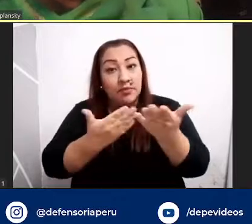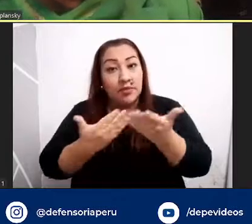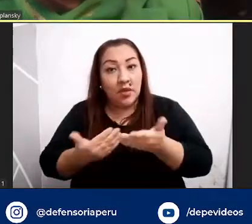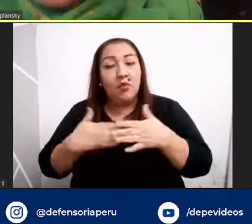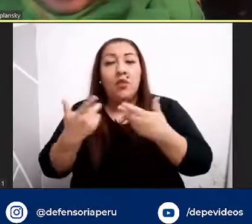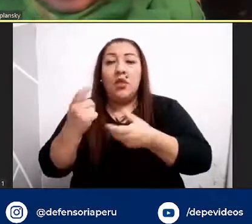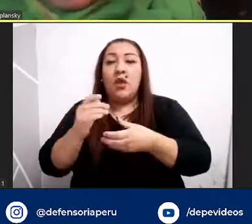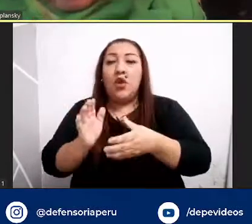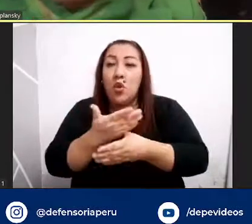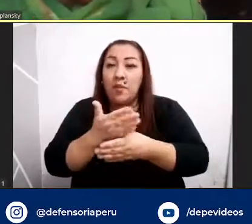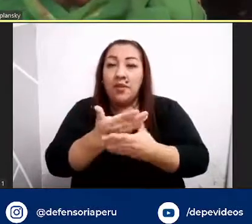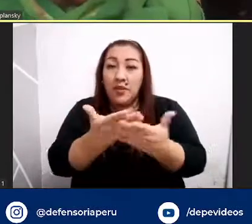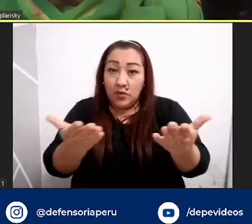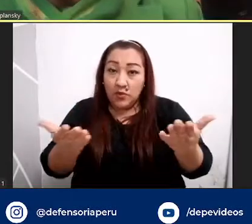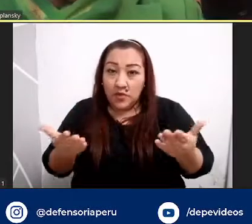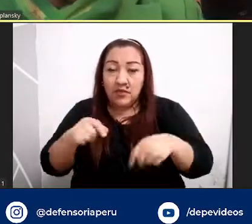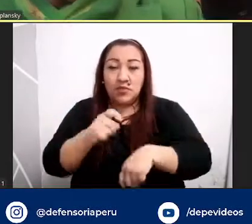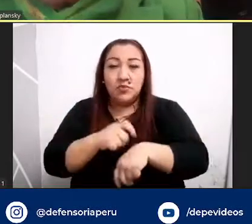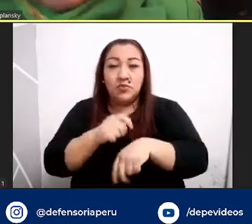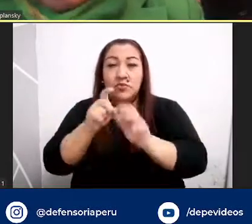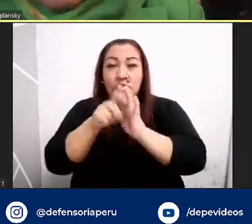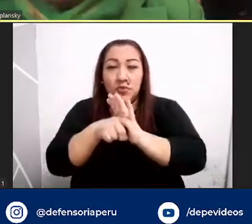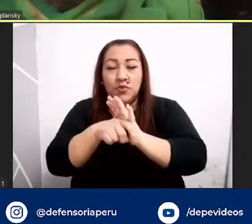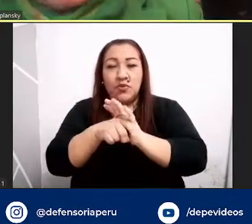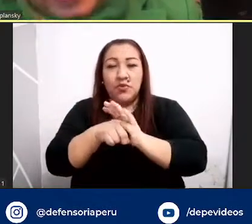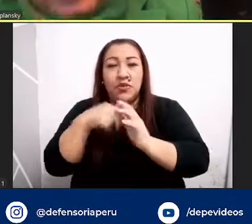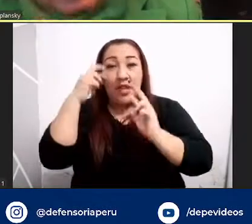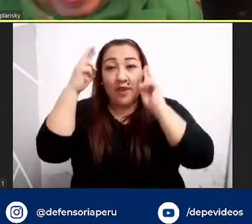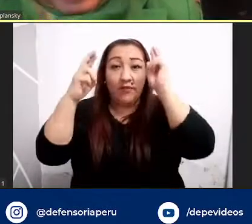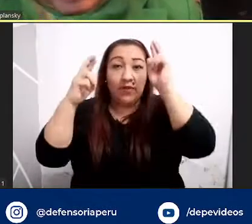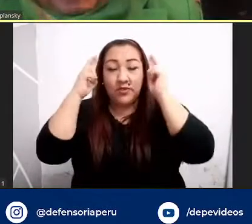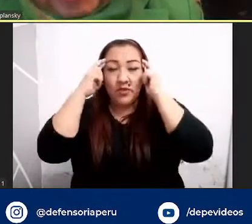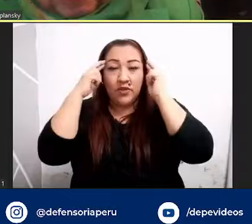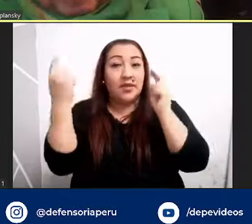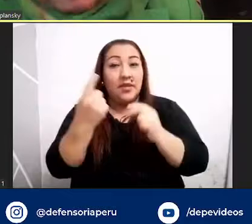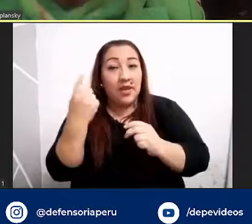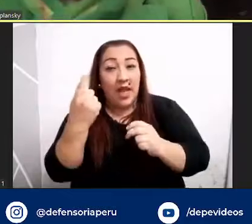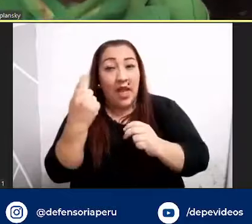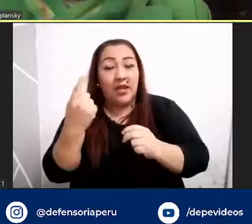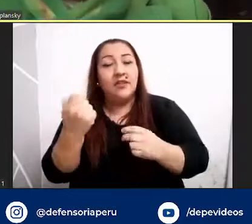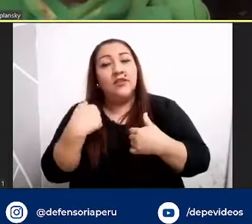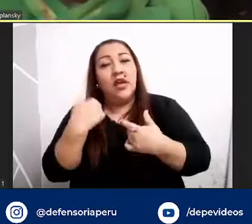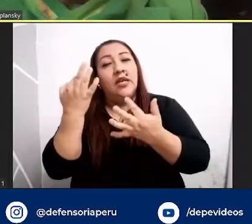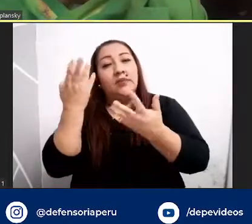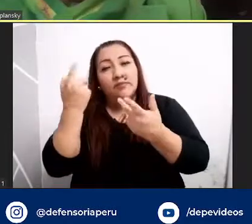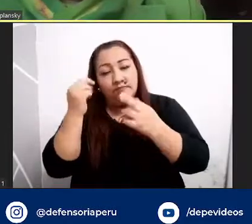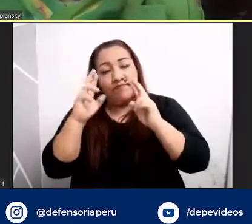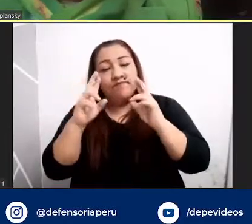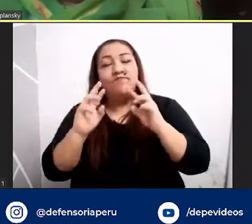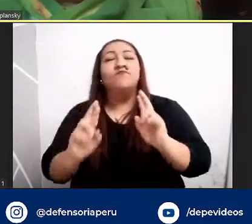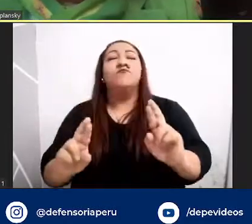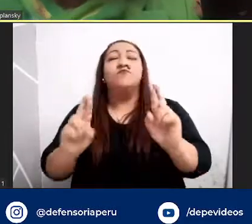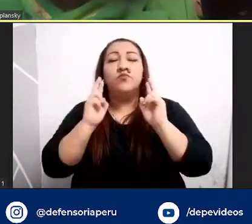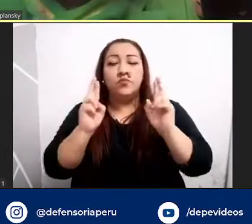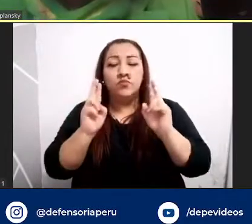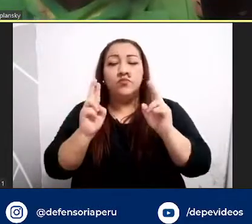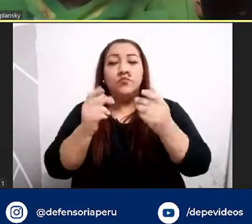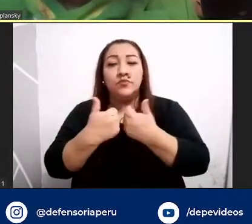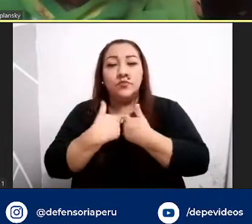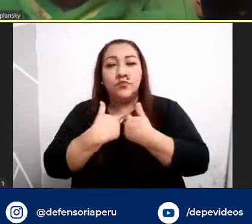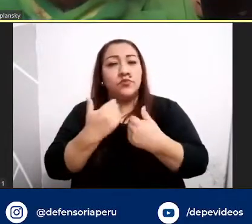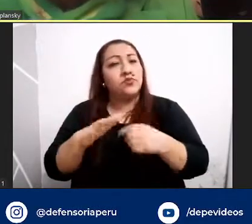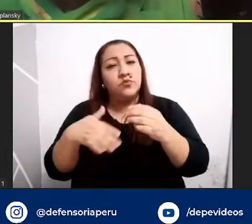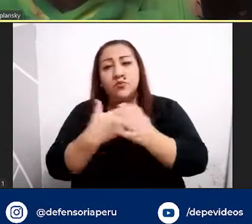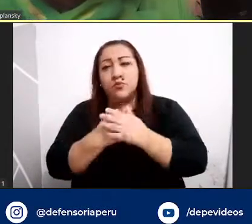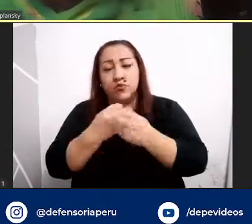compartido con ustedes estos minutos de reflexiones generales y espero que tengamos la suerte de tenerlos por mucho,